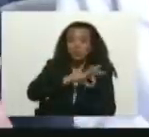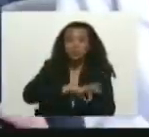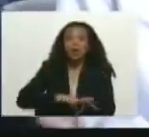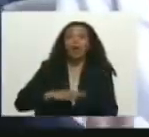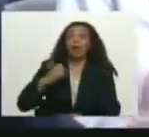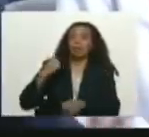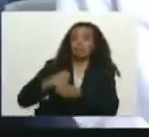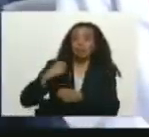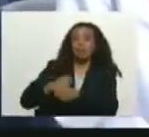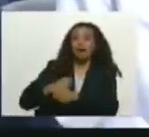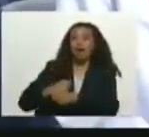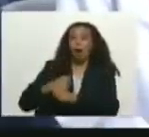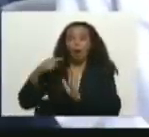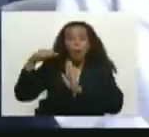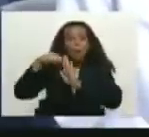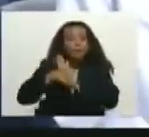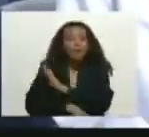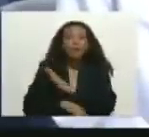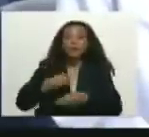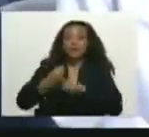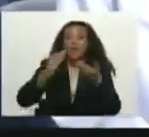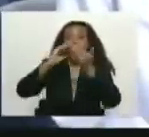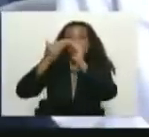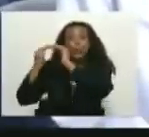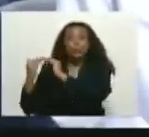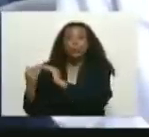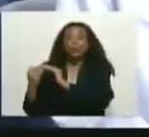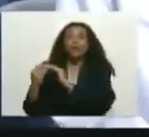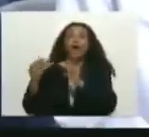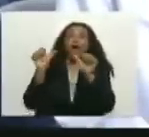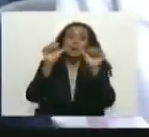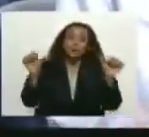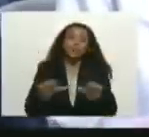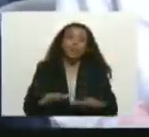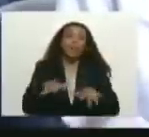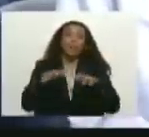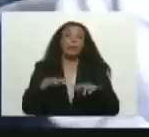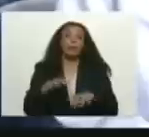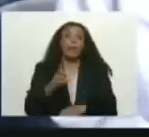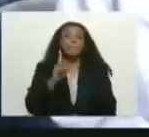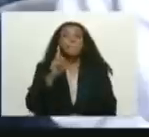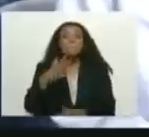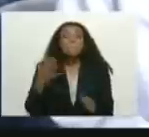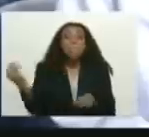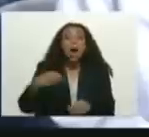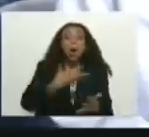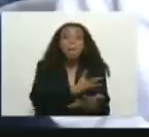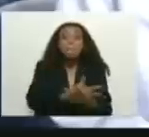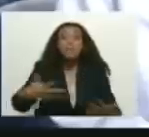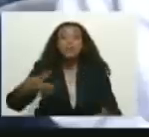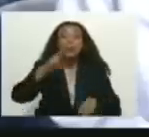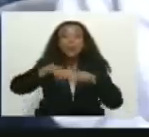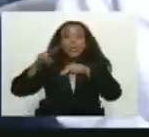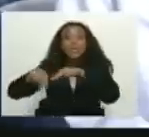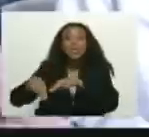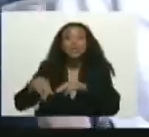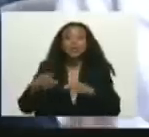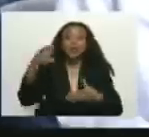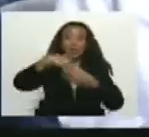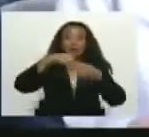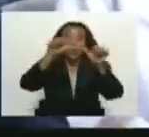ese trabajo profundo que se hace en las comunidades a través del sistema de orquesta. Más de 1 millón de niños que ya sabemos que tenemos dentro del